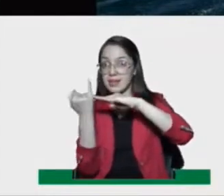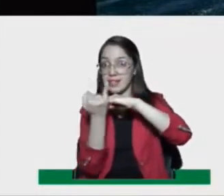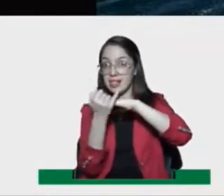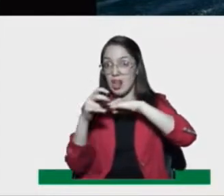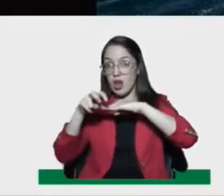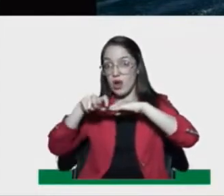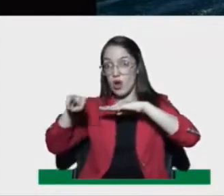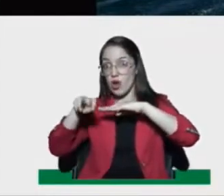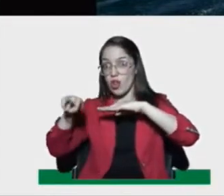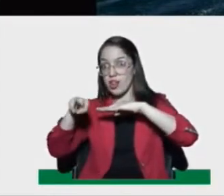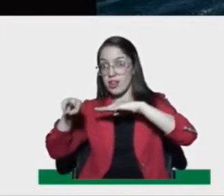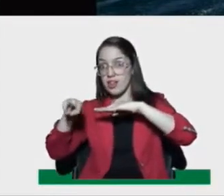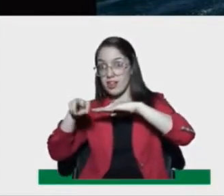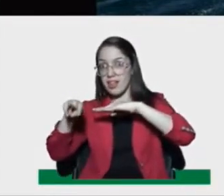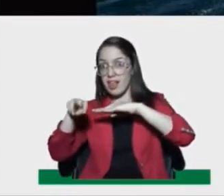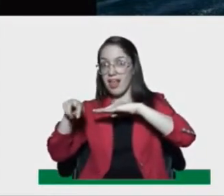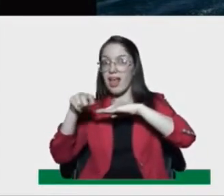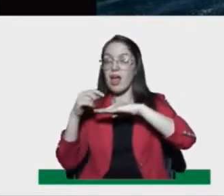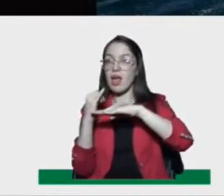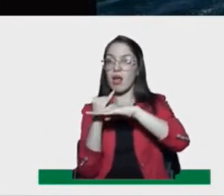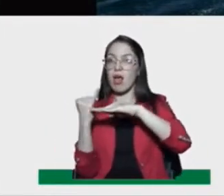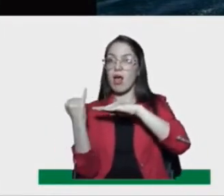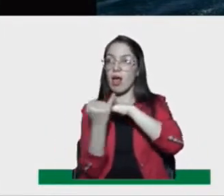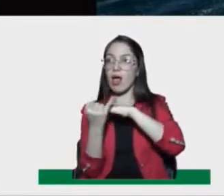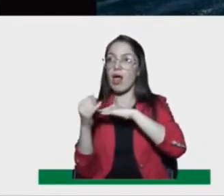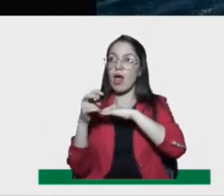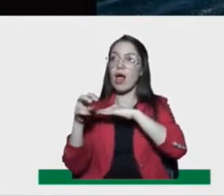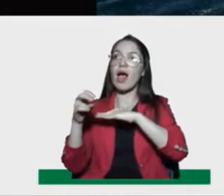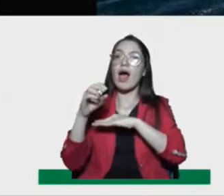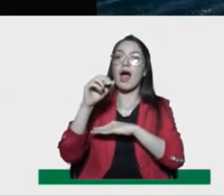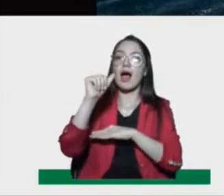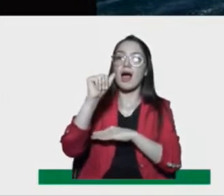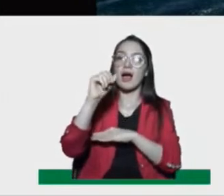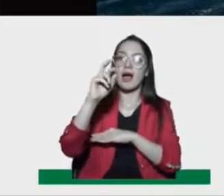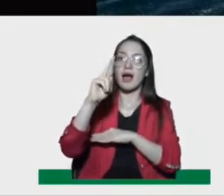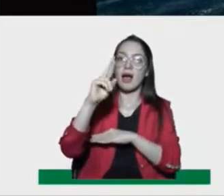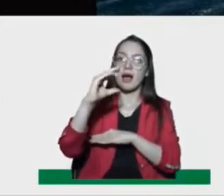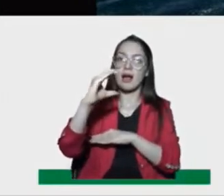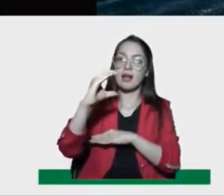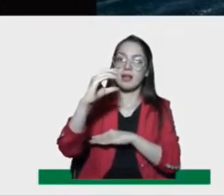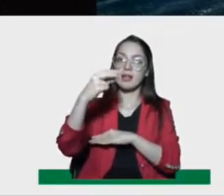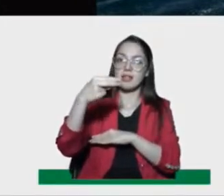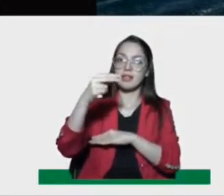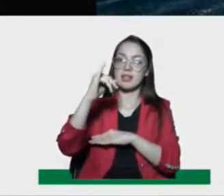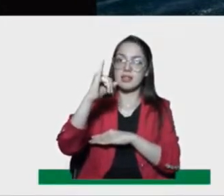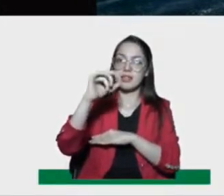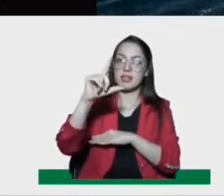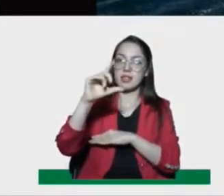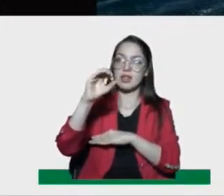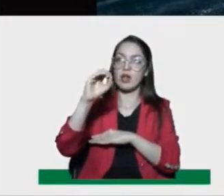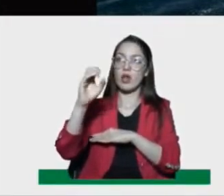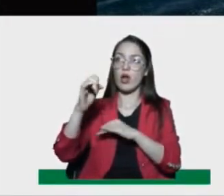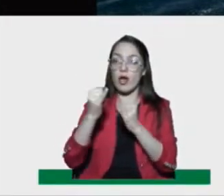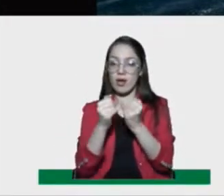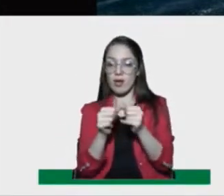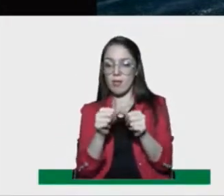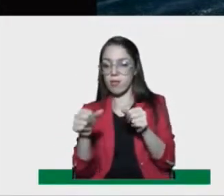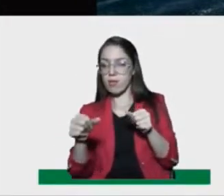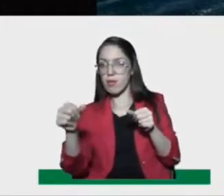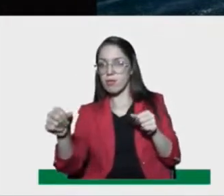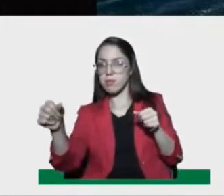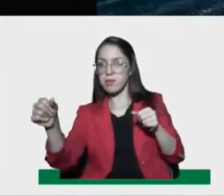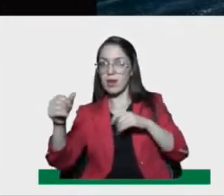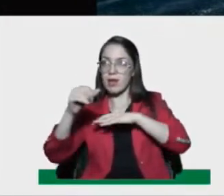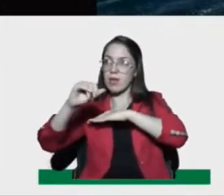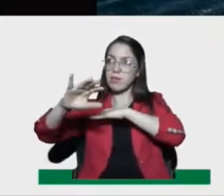norte de la isla de chiloé de la isla grande del archipiélago de chiloé donde pueden ver ahí una playa de 800 metros y estos